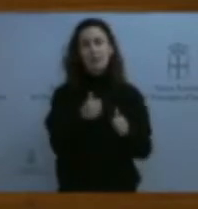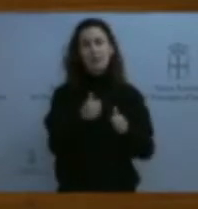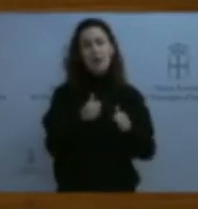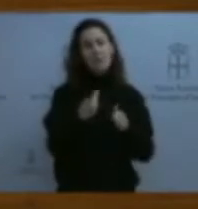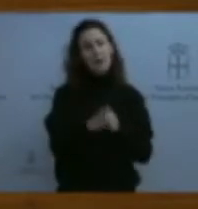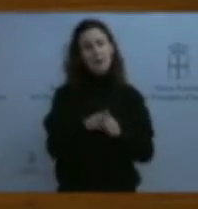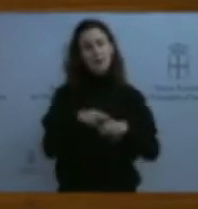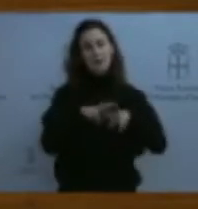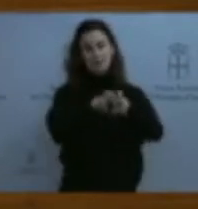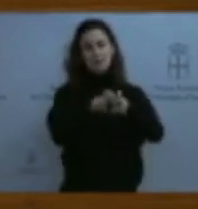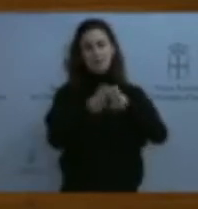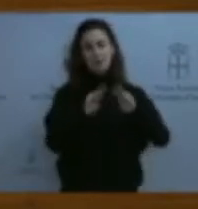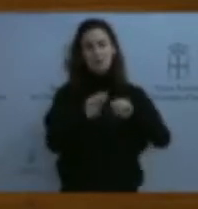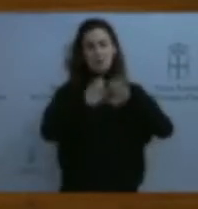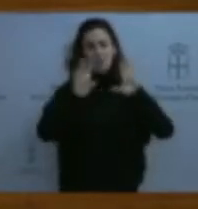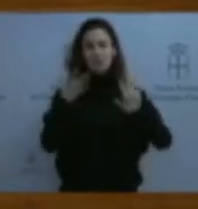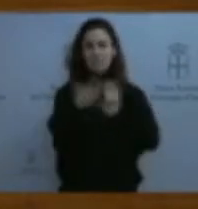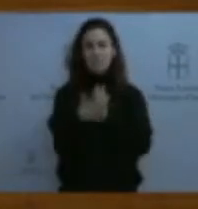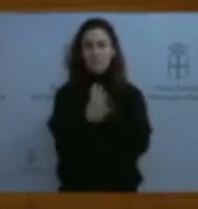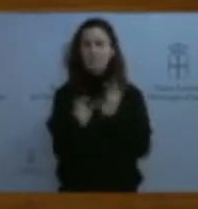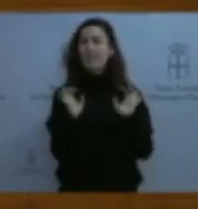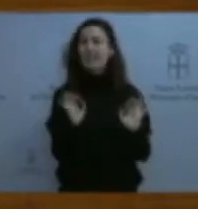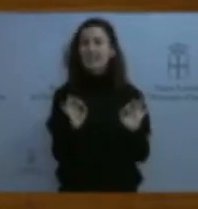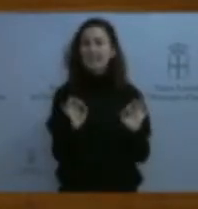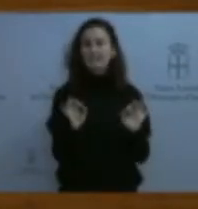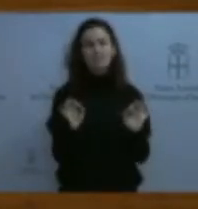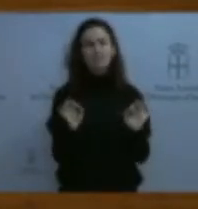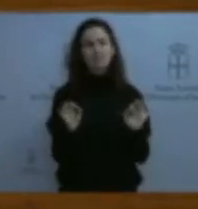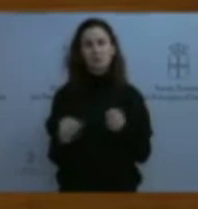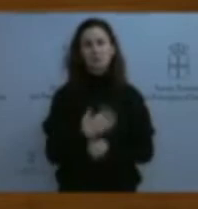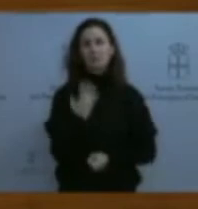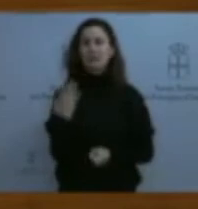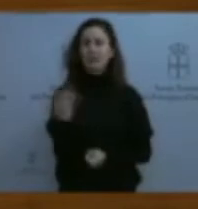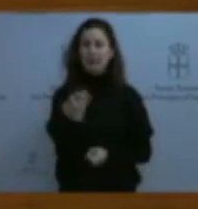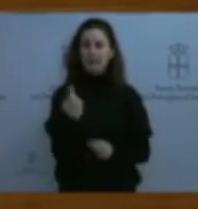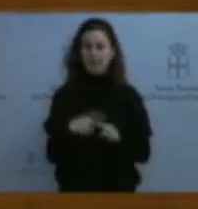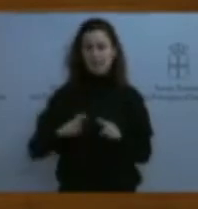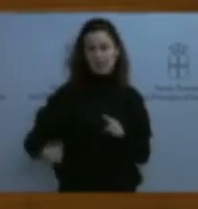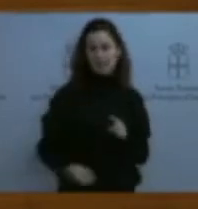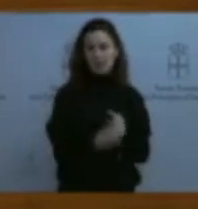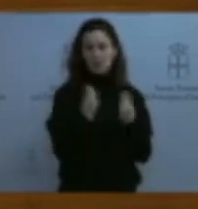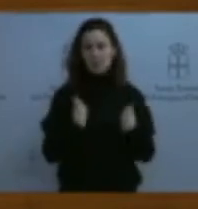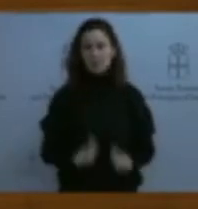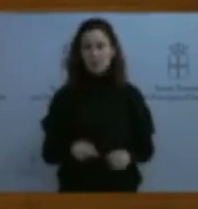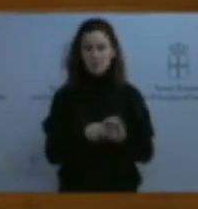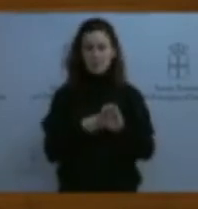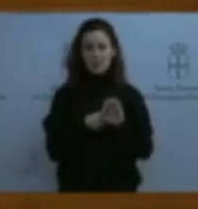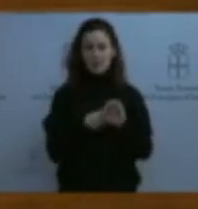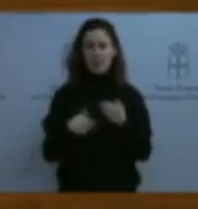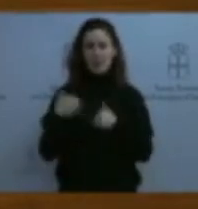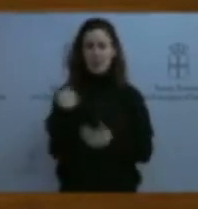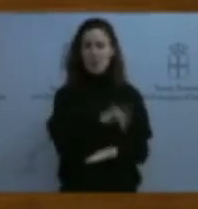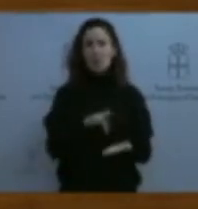que dice con claridad exactamente qué elementos tiene que cubrirse. Bien, este puesto existía en la Secretaría